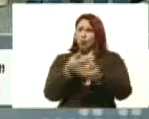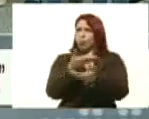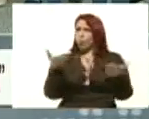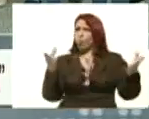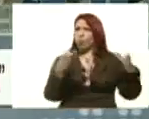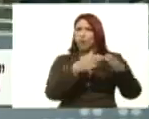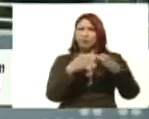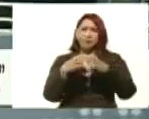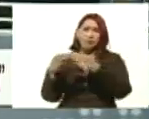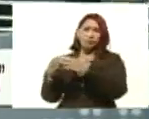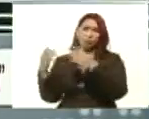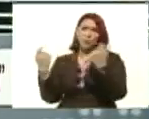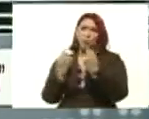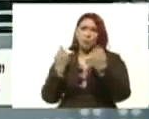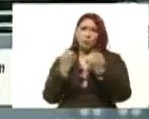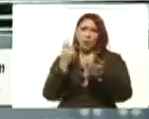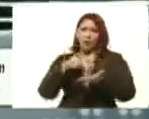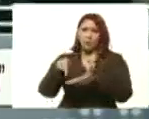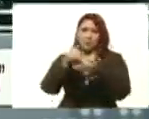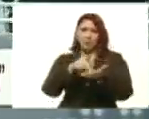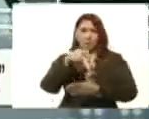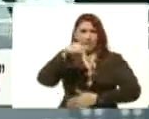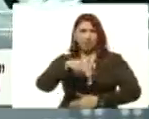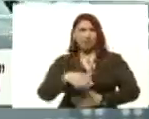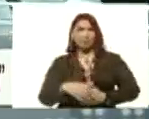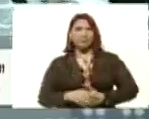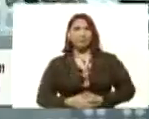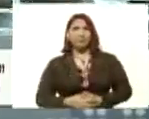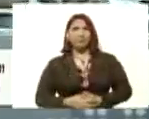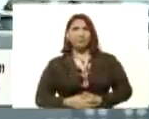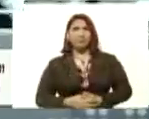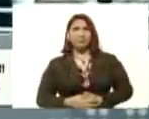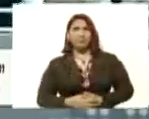organizaciones populares presentes, hermano presidente.